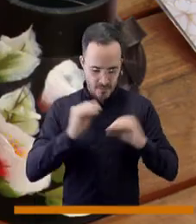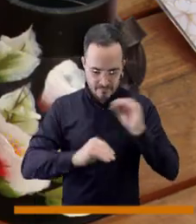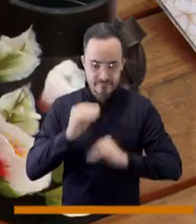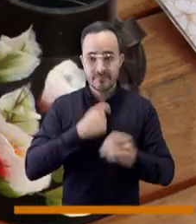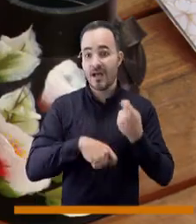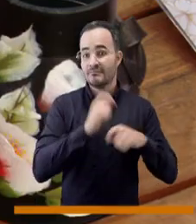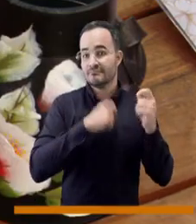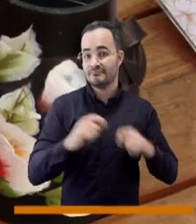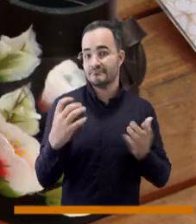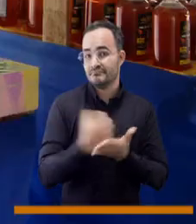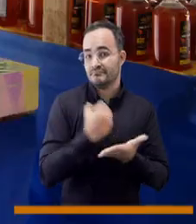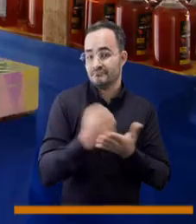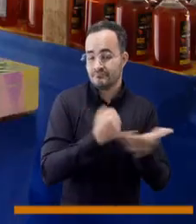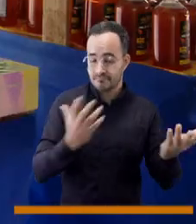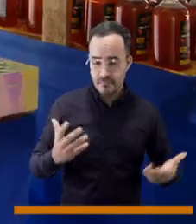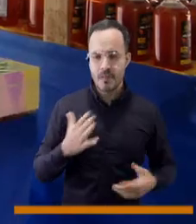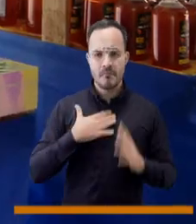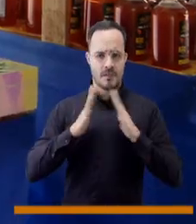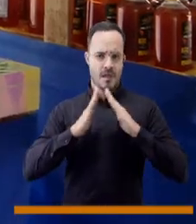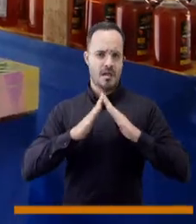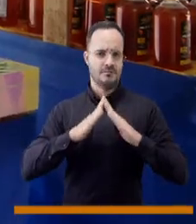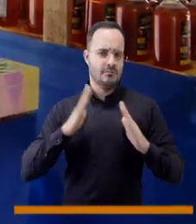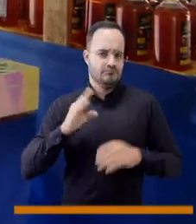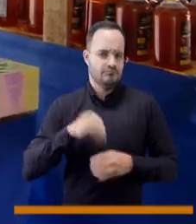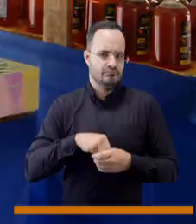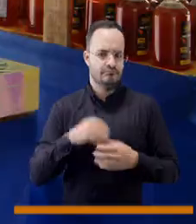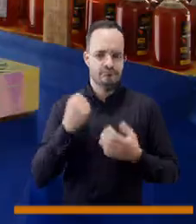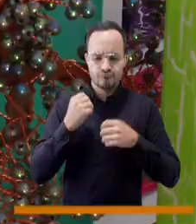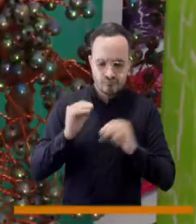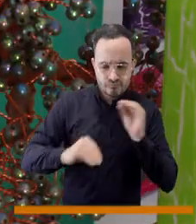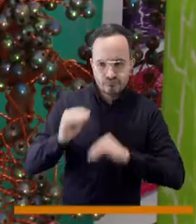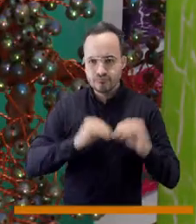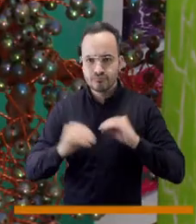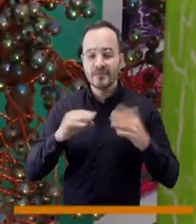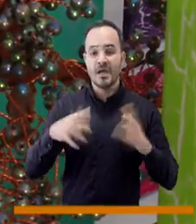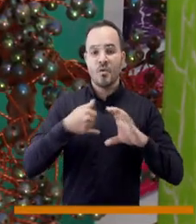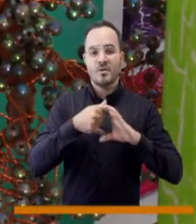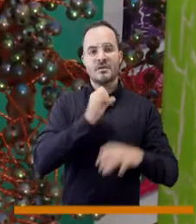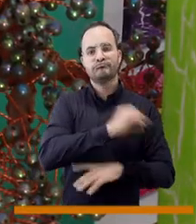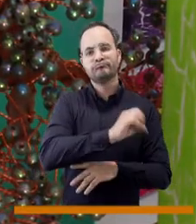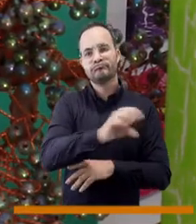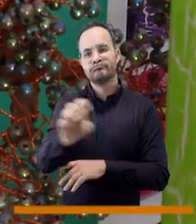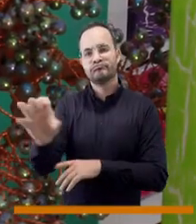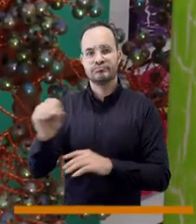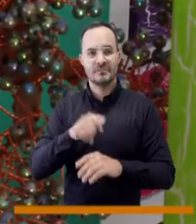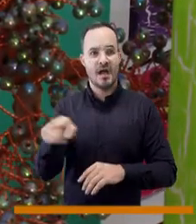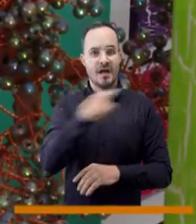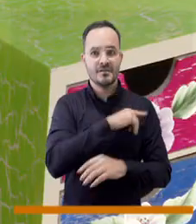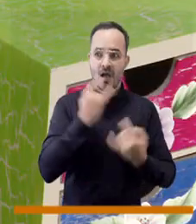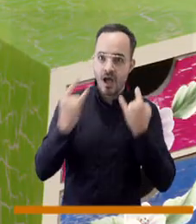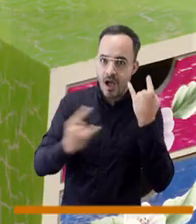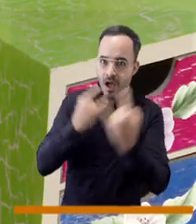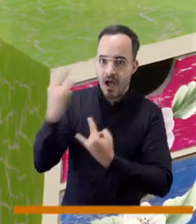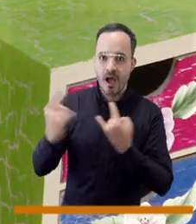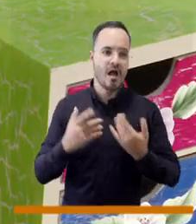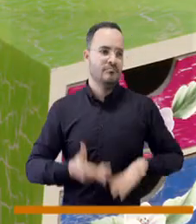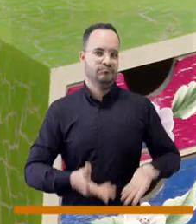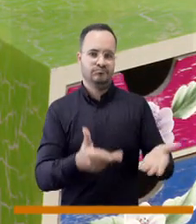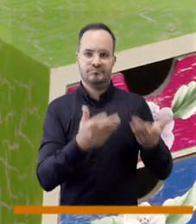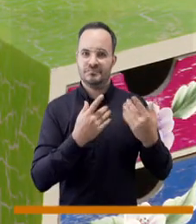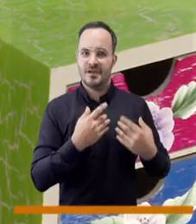en mi casa y por WhatsApp difundo lo que vendo y así trabajo